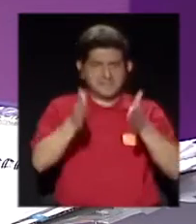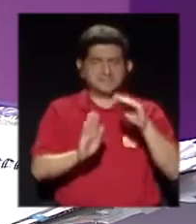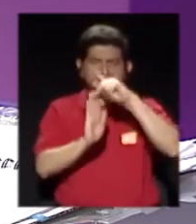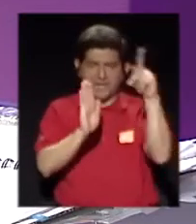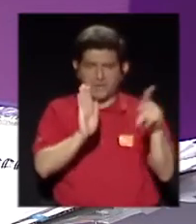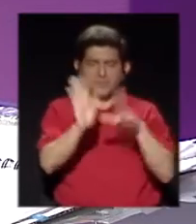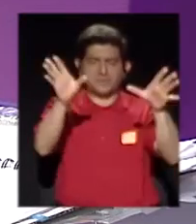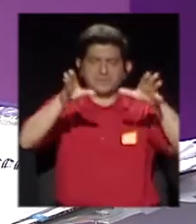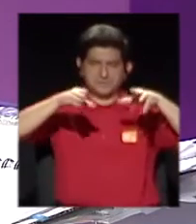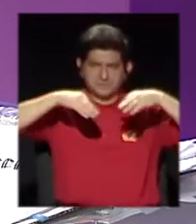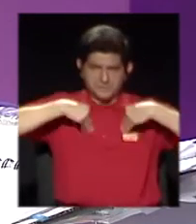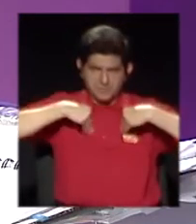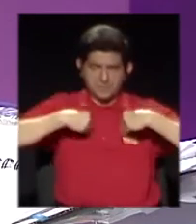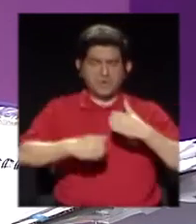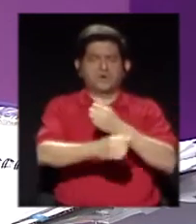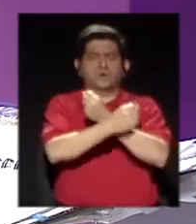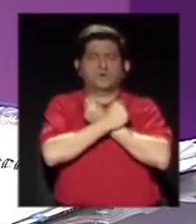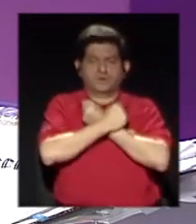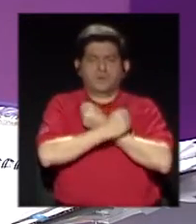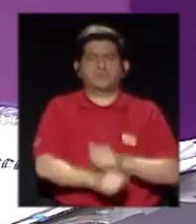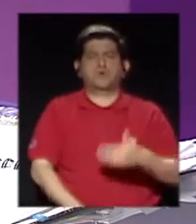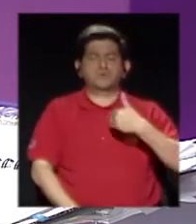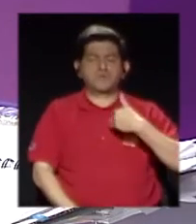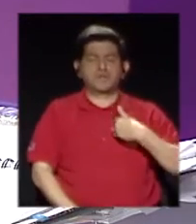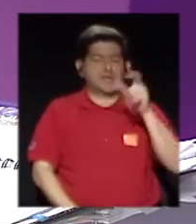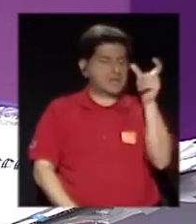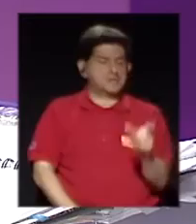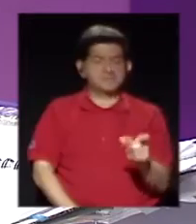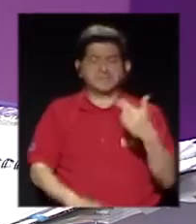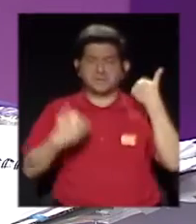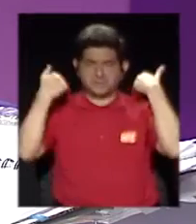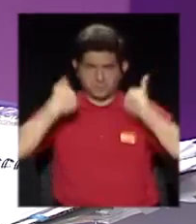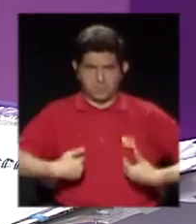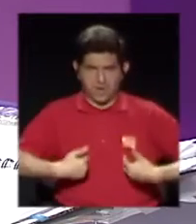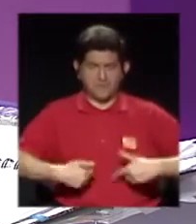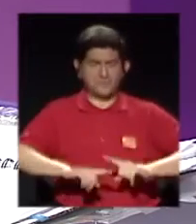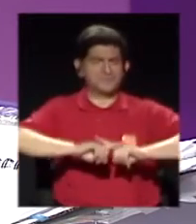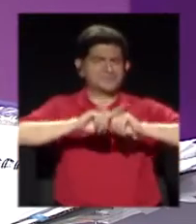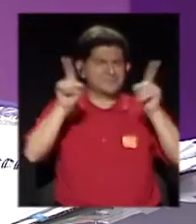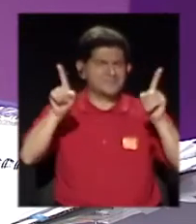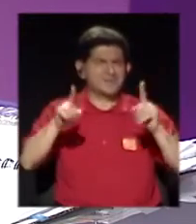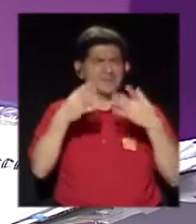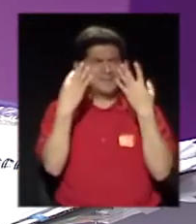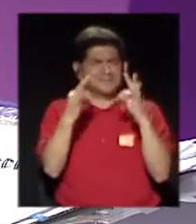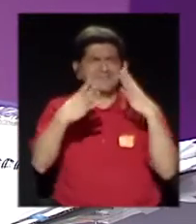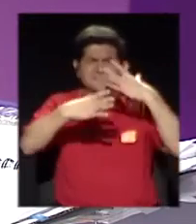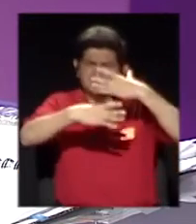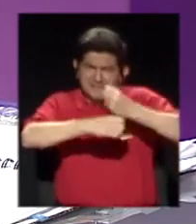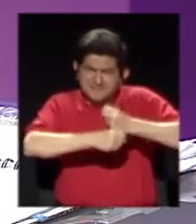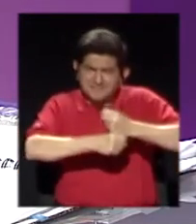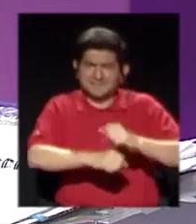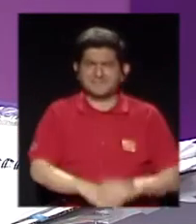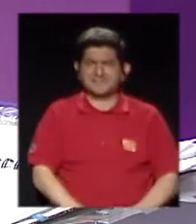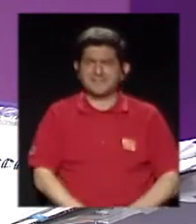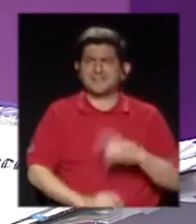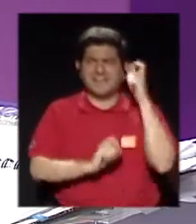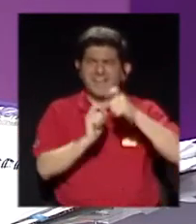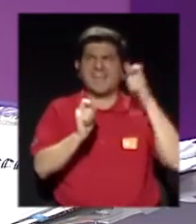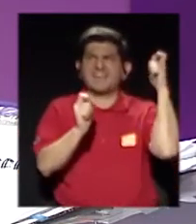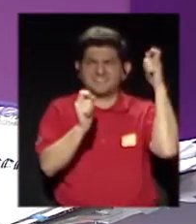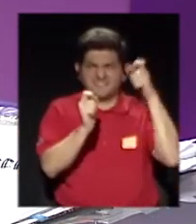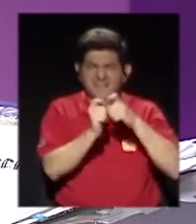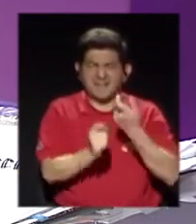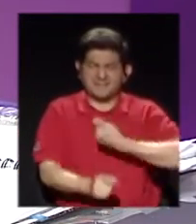de aceptación y de amor entre entre seres humanos y estas diferencias que se quieren hacer precisamente